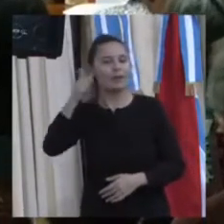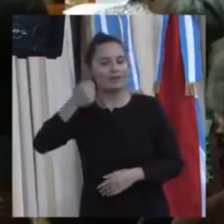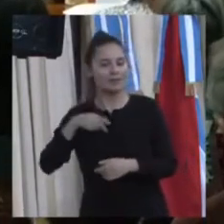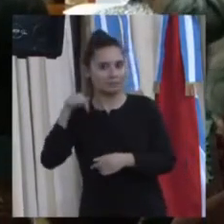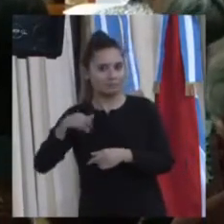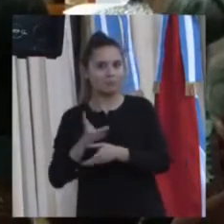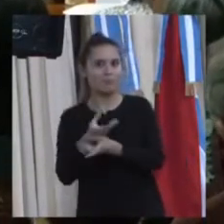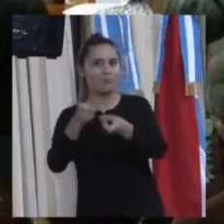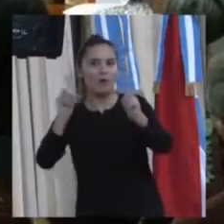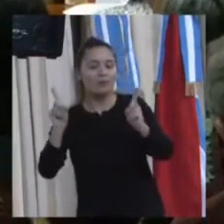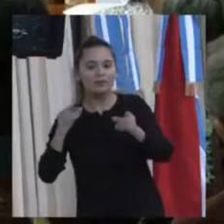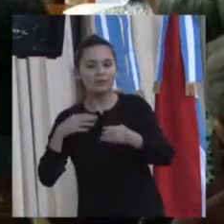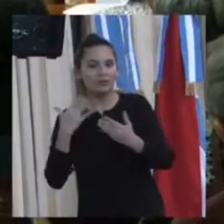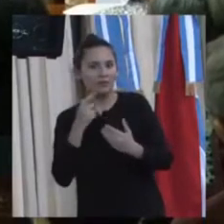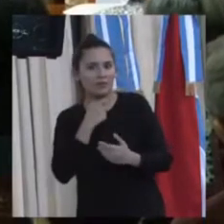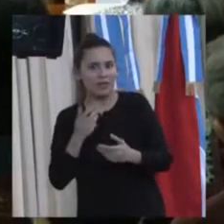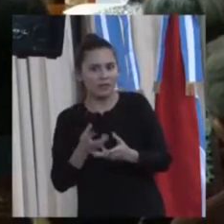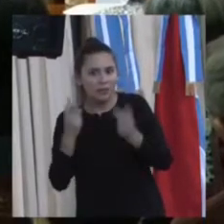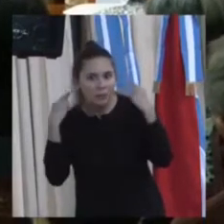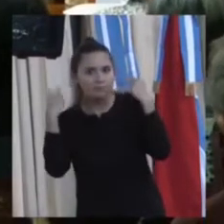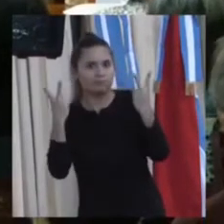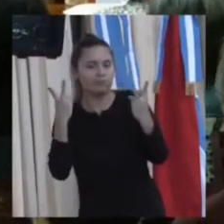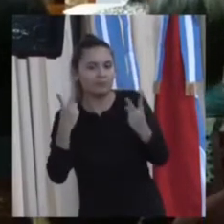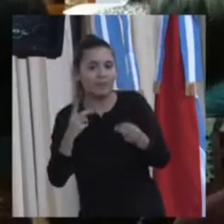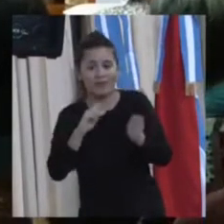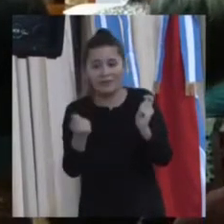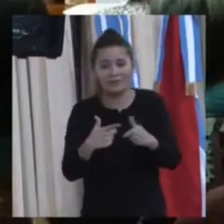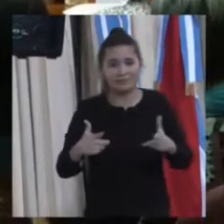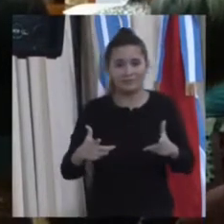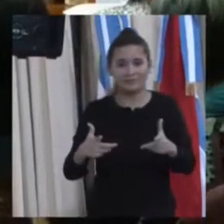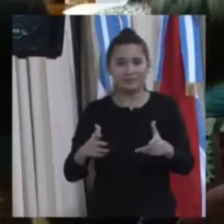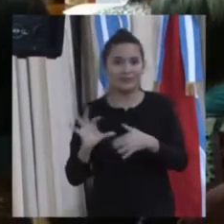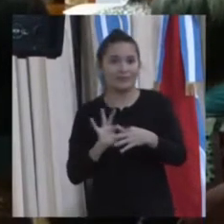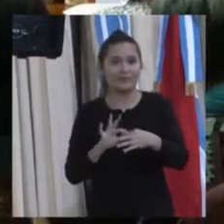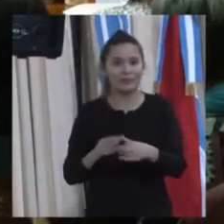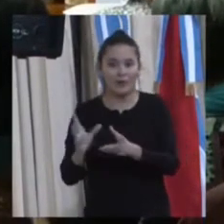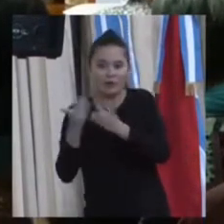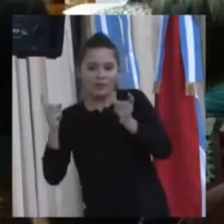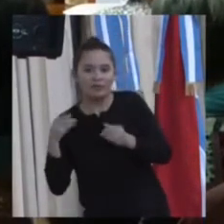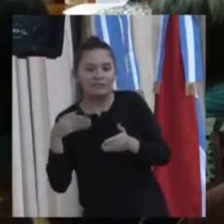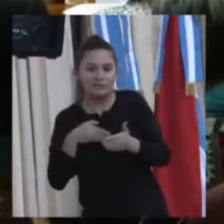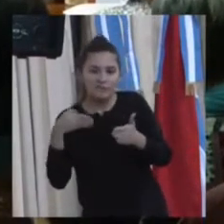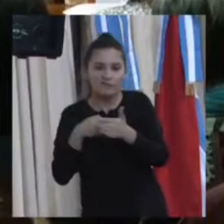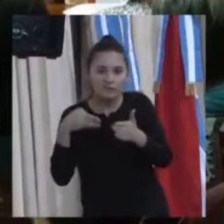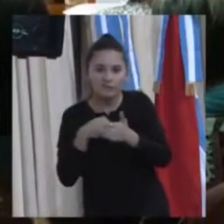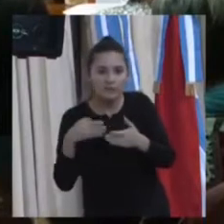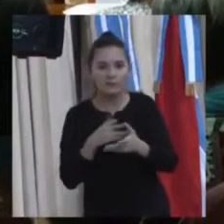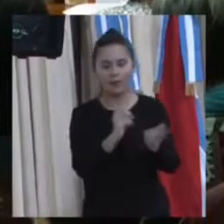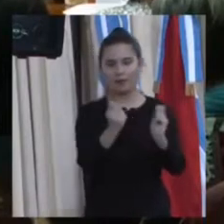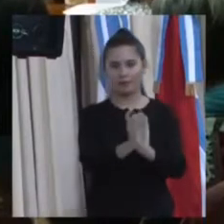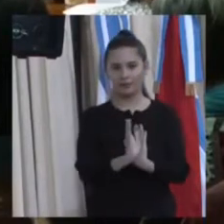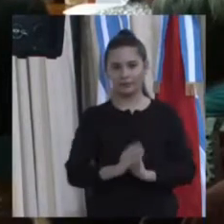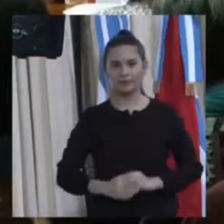revolucionario, de nada servirán las otras reformas de la universidad, ya que ellos sabotearán el nuevo espíritu.